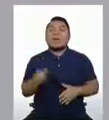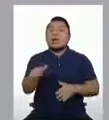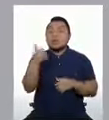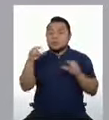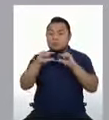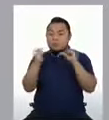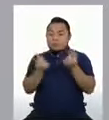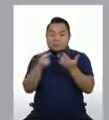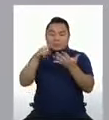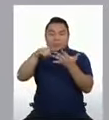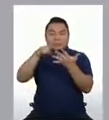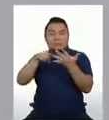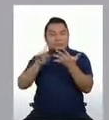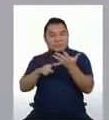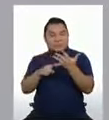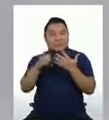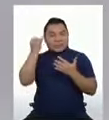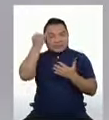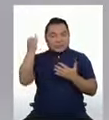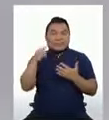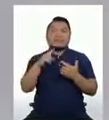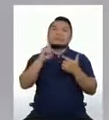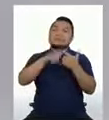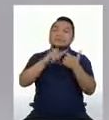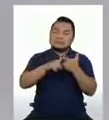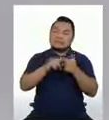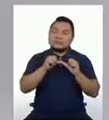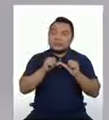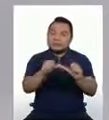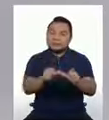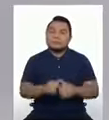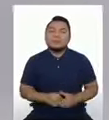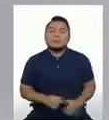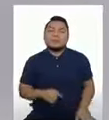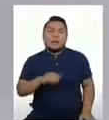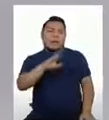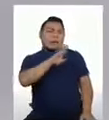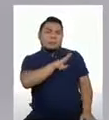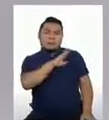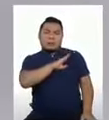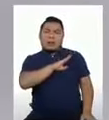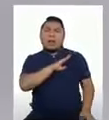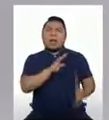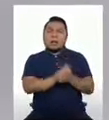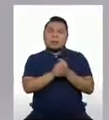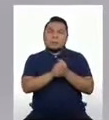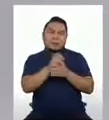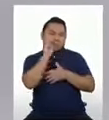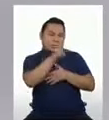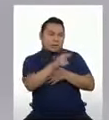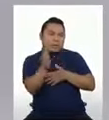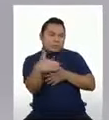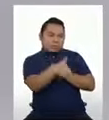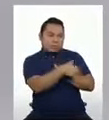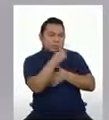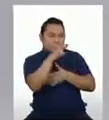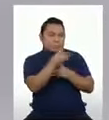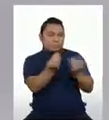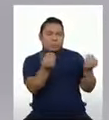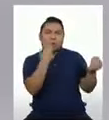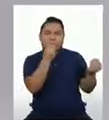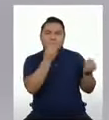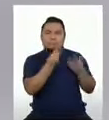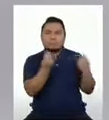ideas. Sigamos con el segundo párrafo. Un mal amigo sospecha porque encuentra escamas y la familia